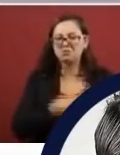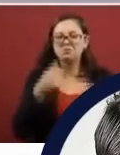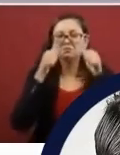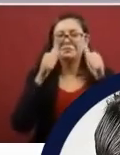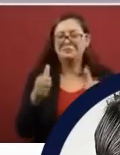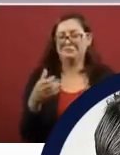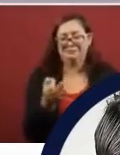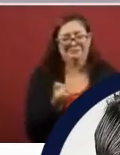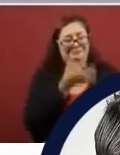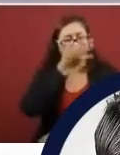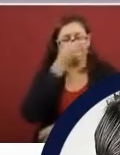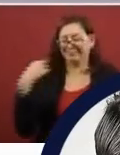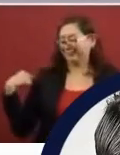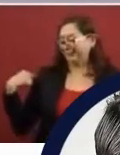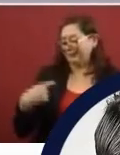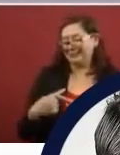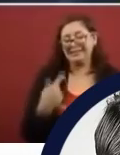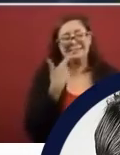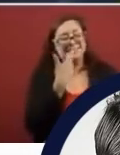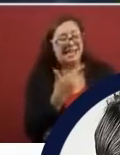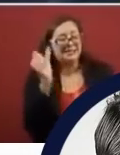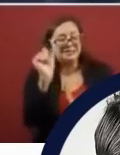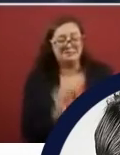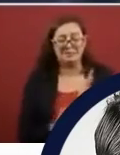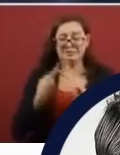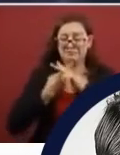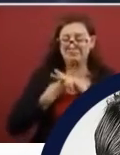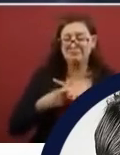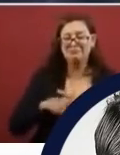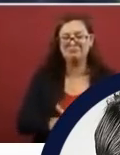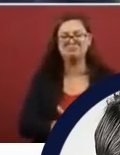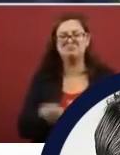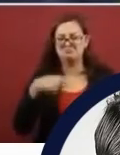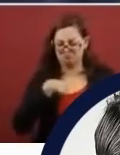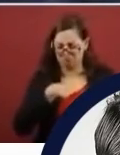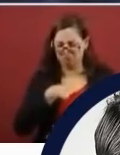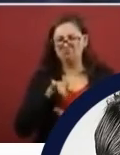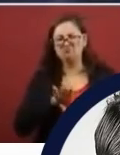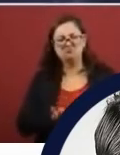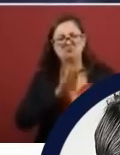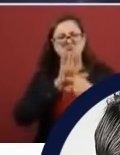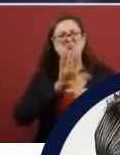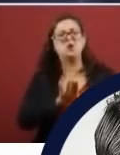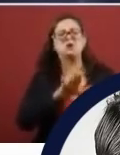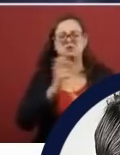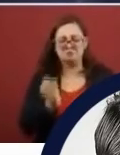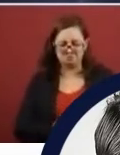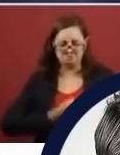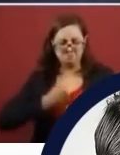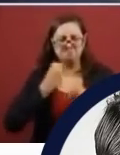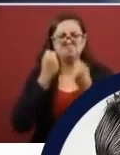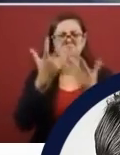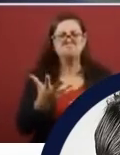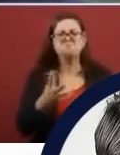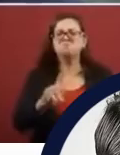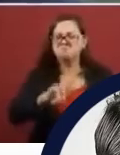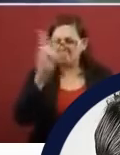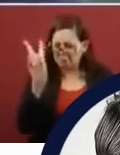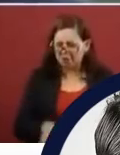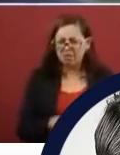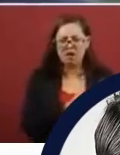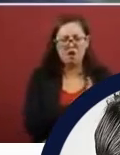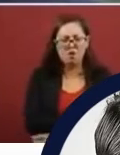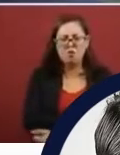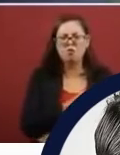fiscal. Deseo con todo mi corazón que una profunda reforma fiscal esté en la mente y en el proyecto